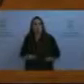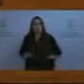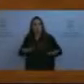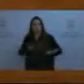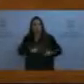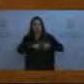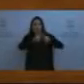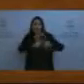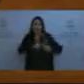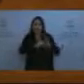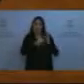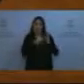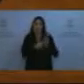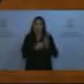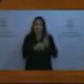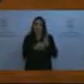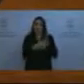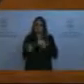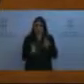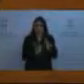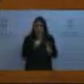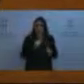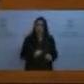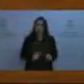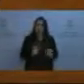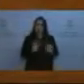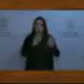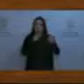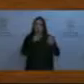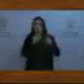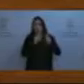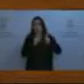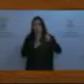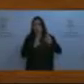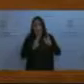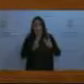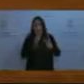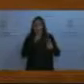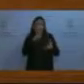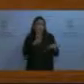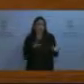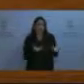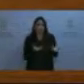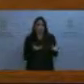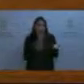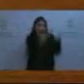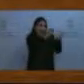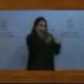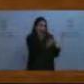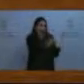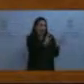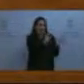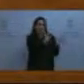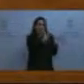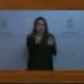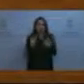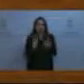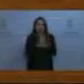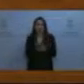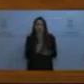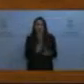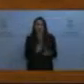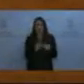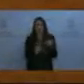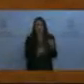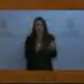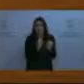calidad del aire, que estamos hablando precisamente hoy de contaminación, porque como todo lo que toca y todo lo que hace, todo es humo. La consejera